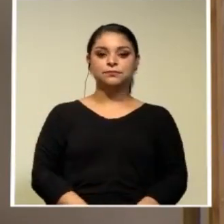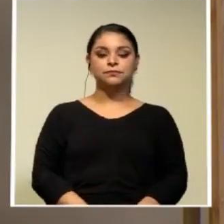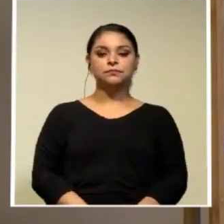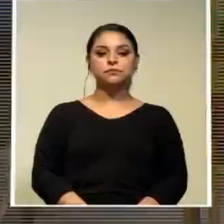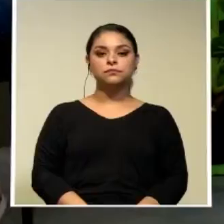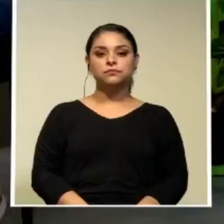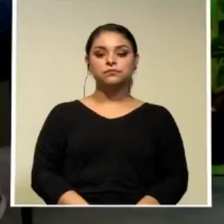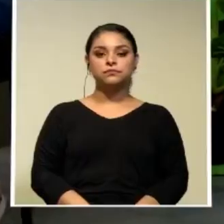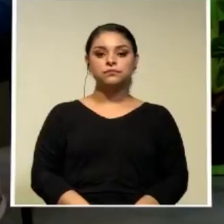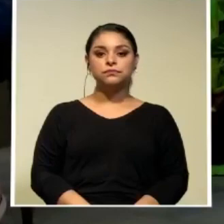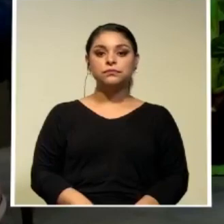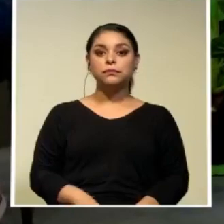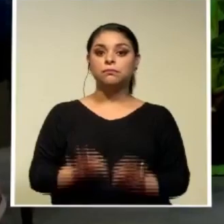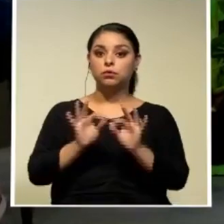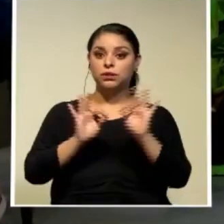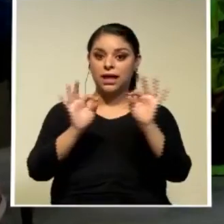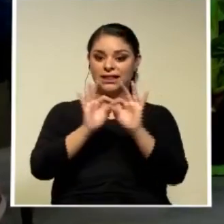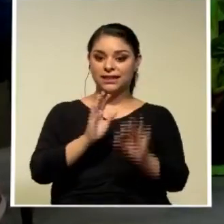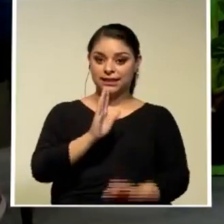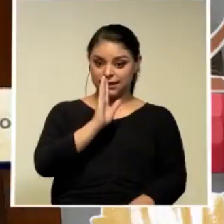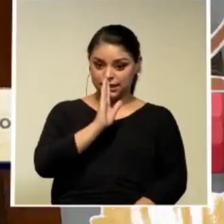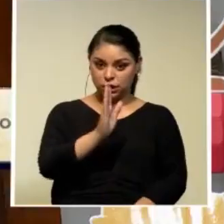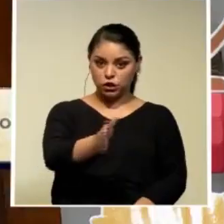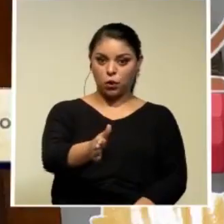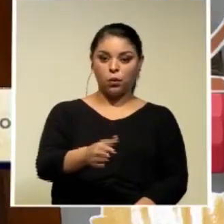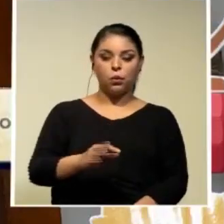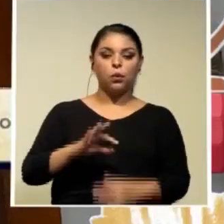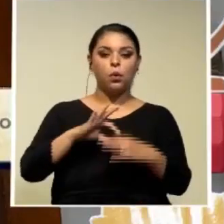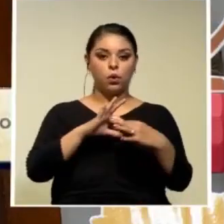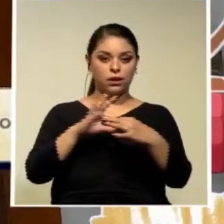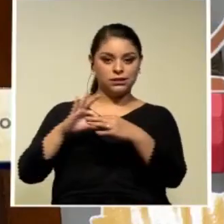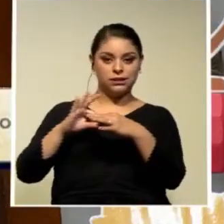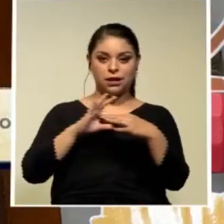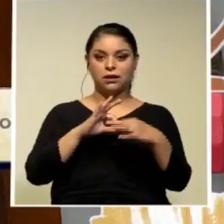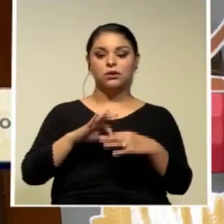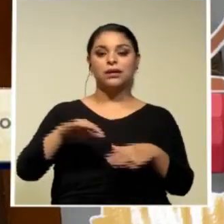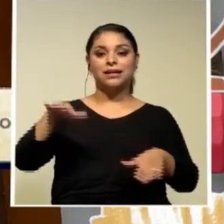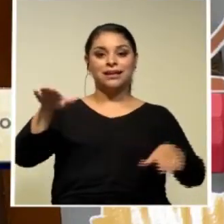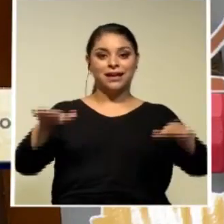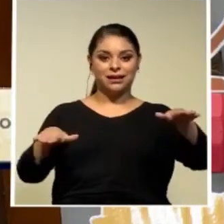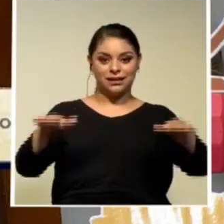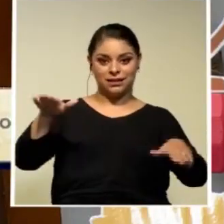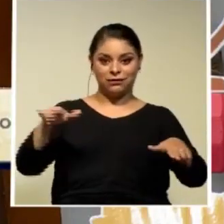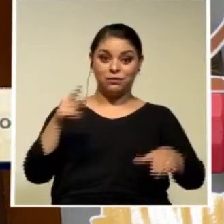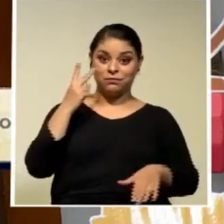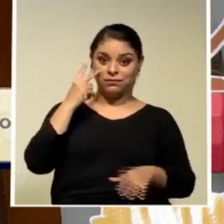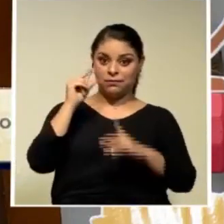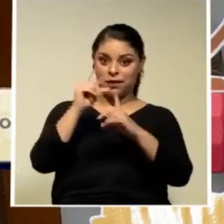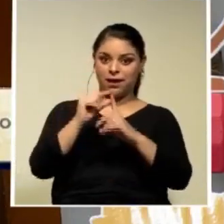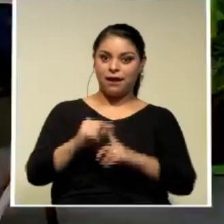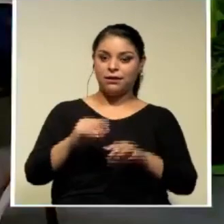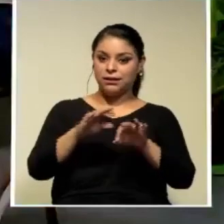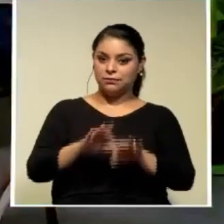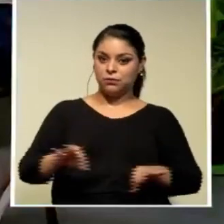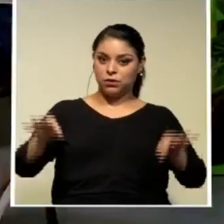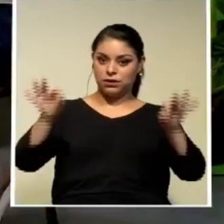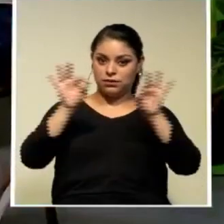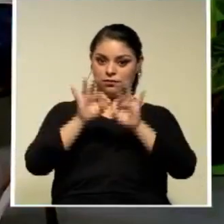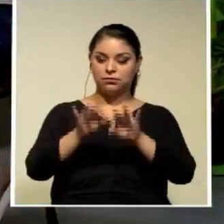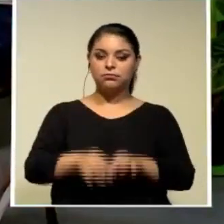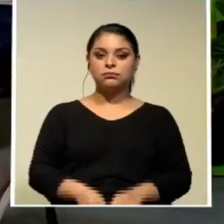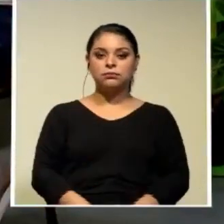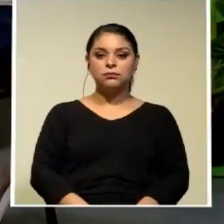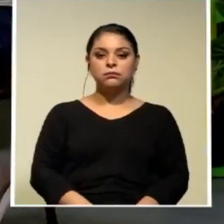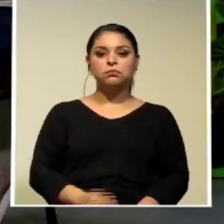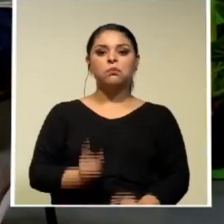importante, direccionalidad. Coordinación y equilibrio. Vea qué palabras más importantes, niños y niñas.